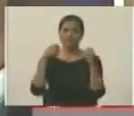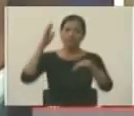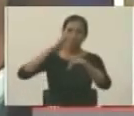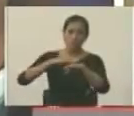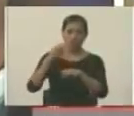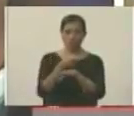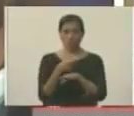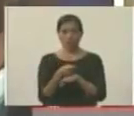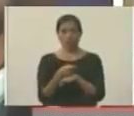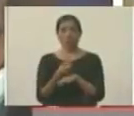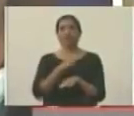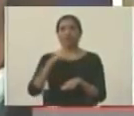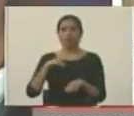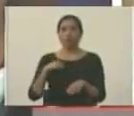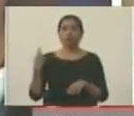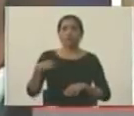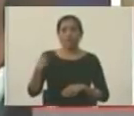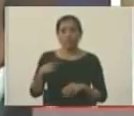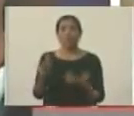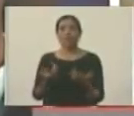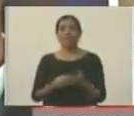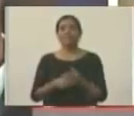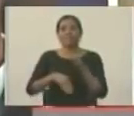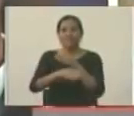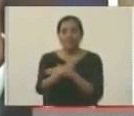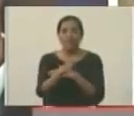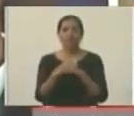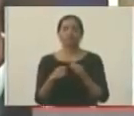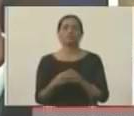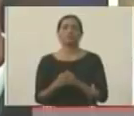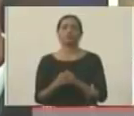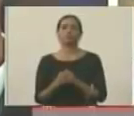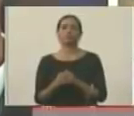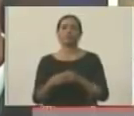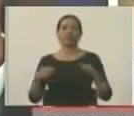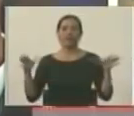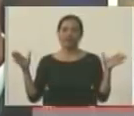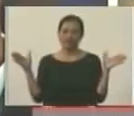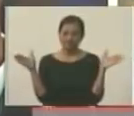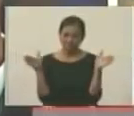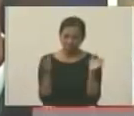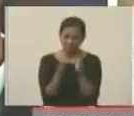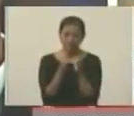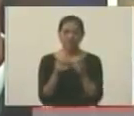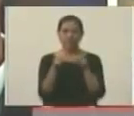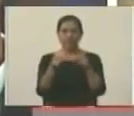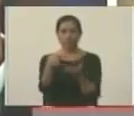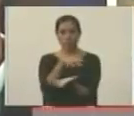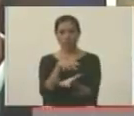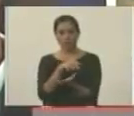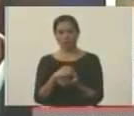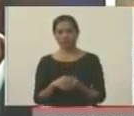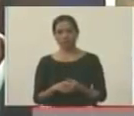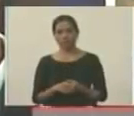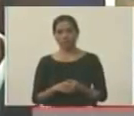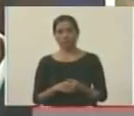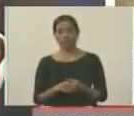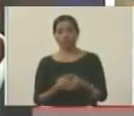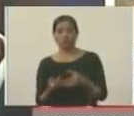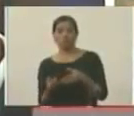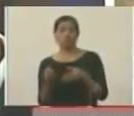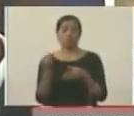Correcto. Y nosotros tenemos que salir a contrarrestar eso. Y además llevar al